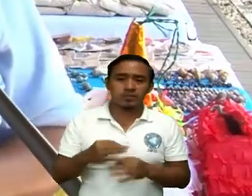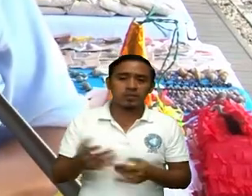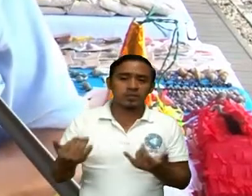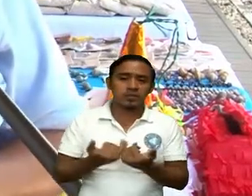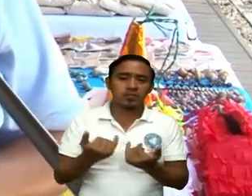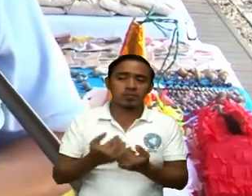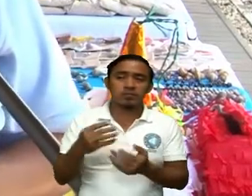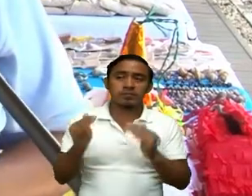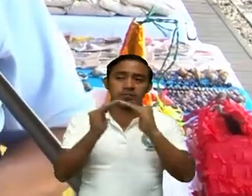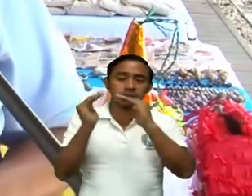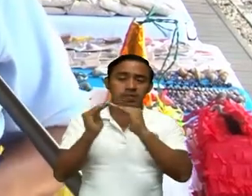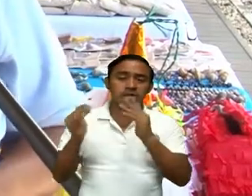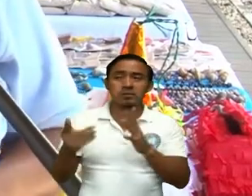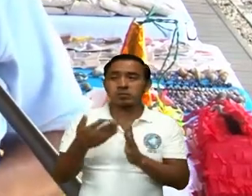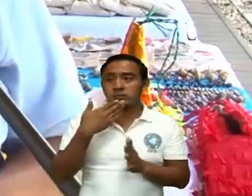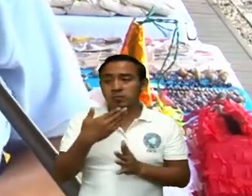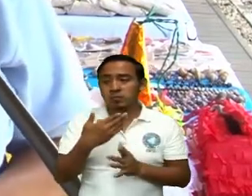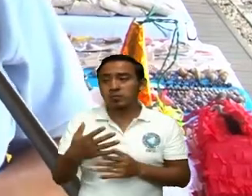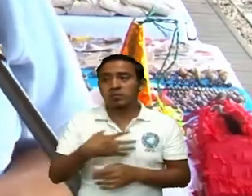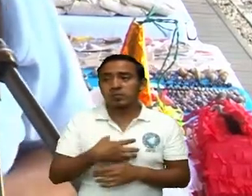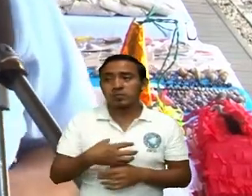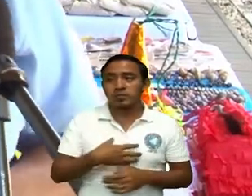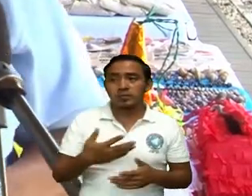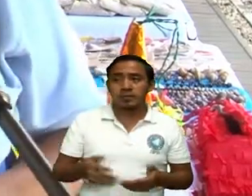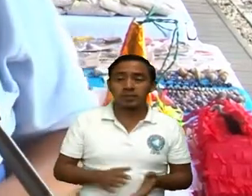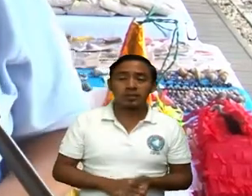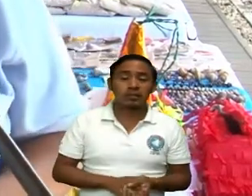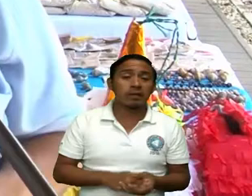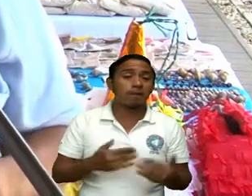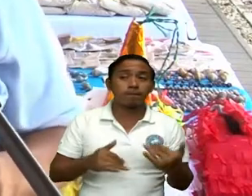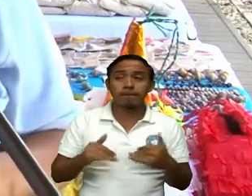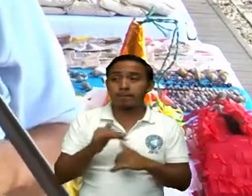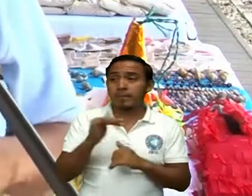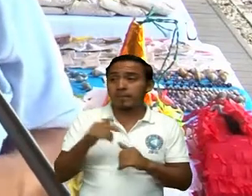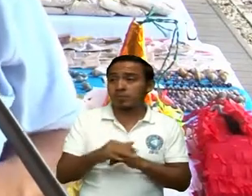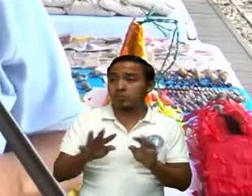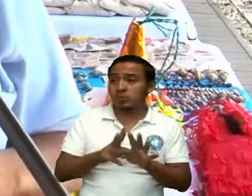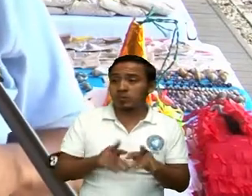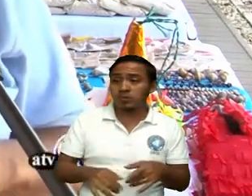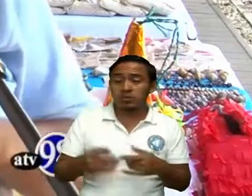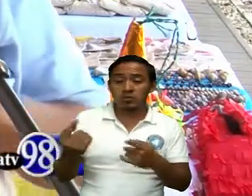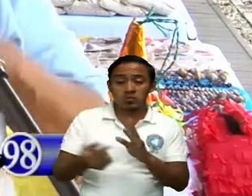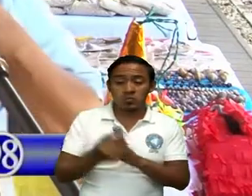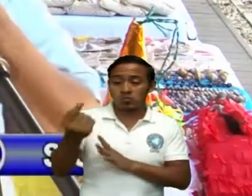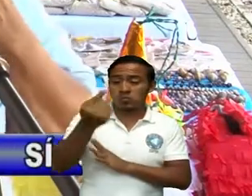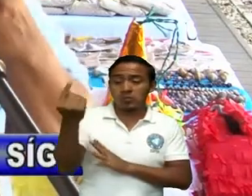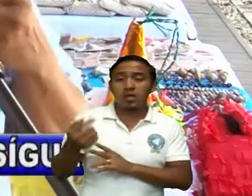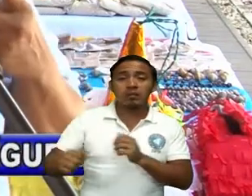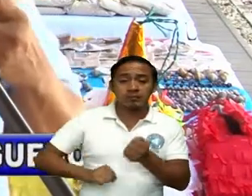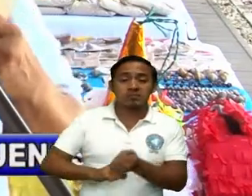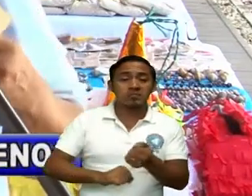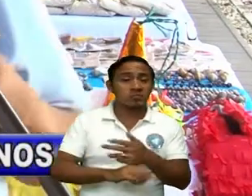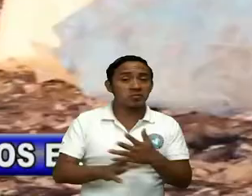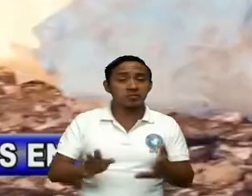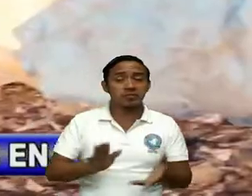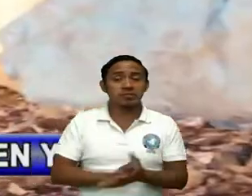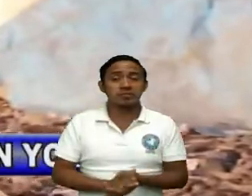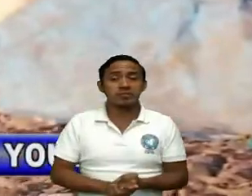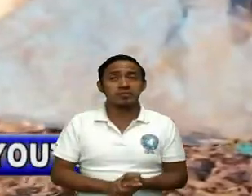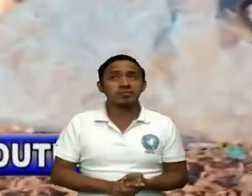en sus hogares, pues son un sustento para sus hijos, más si son madres solteras, pues eso les ayuda la planta recicladora.